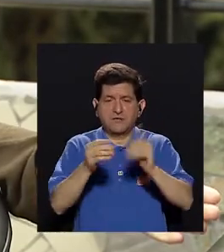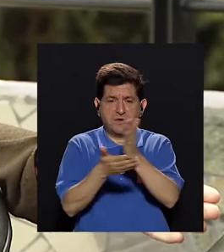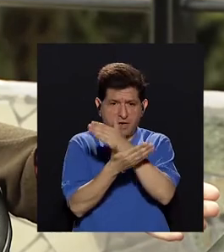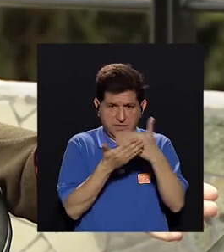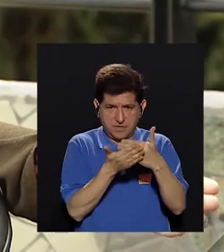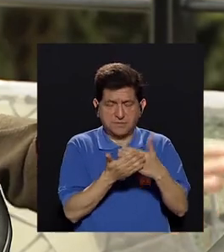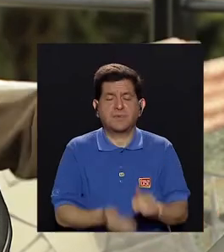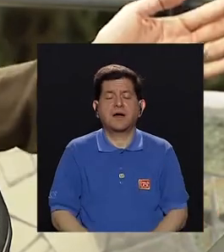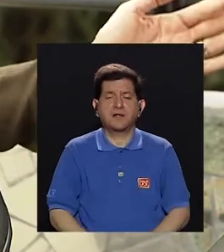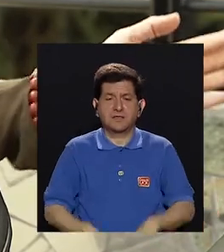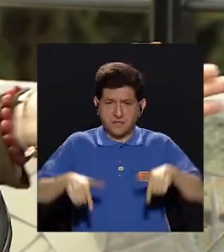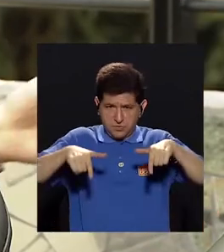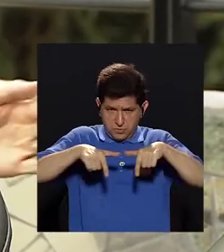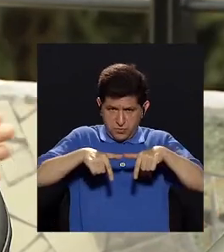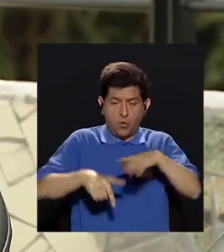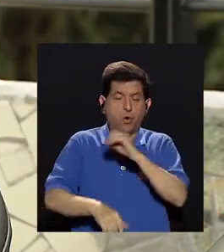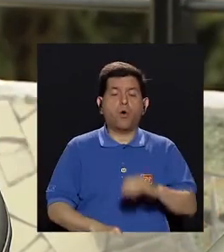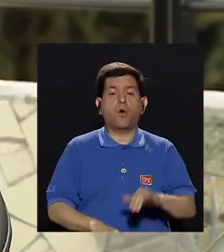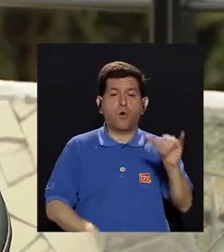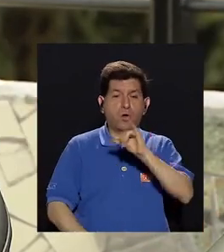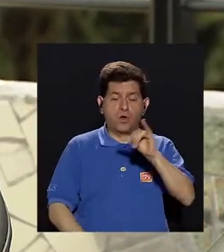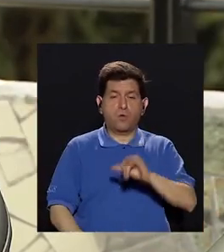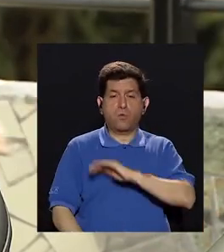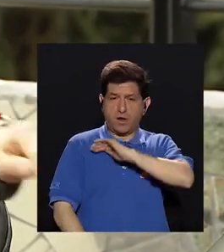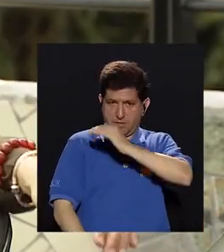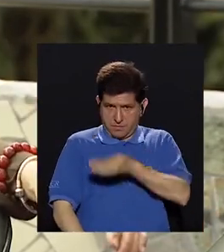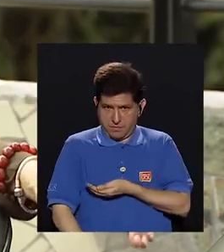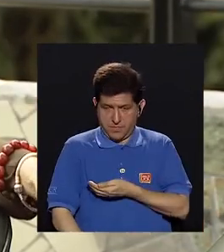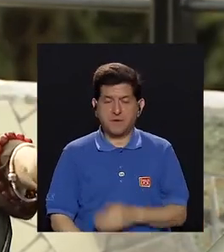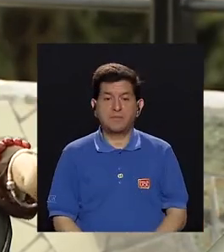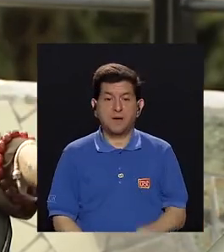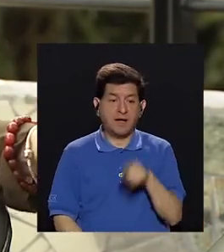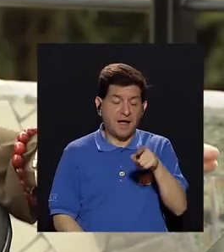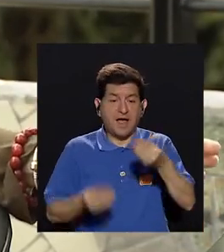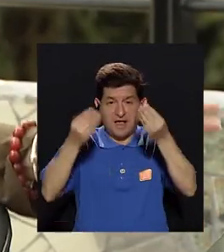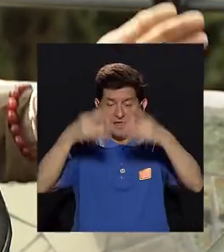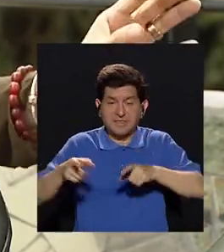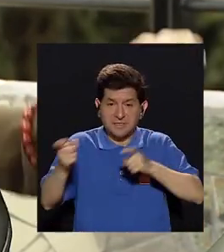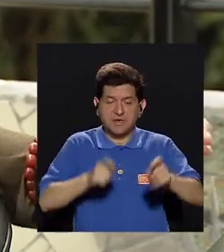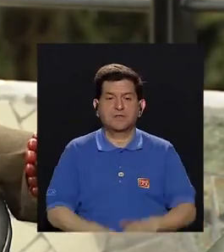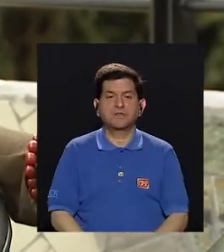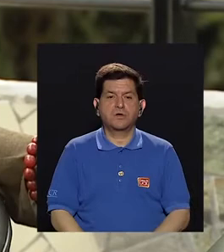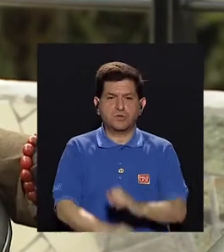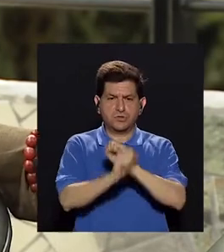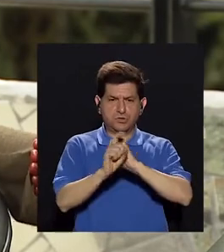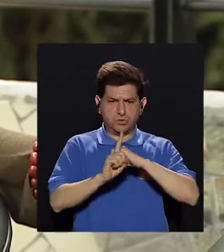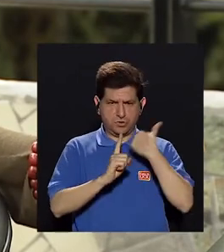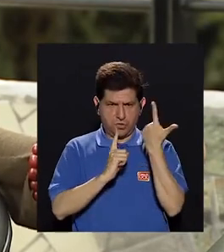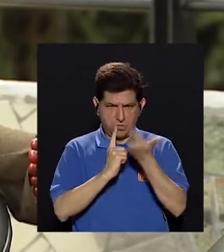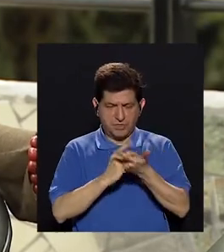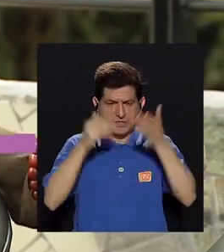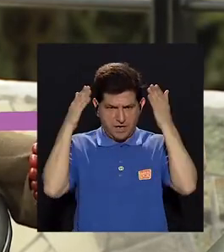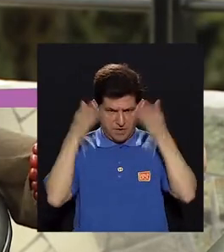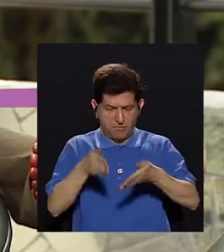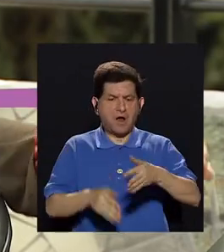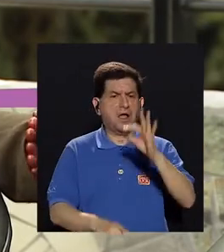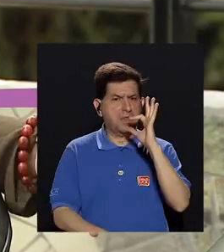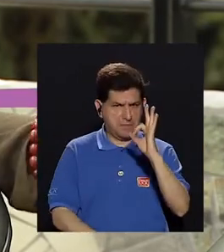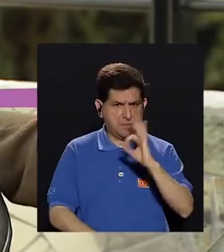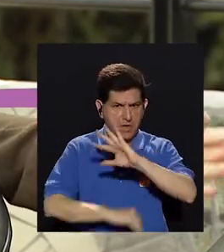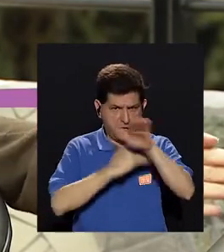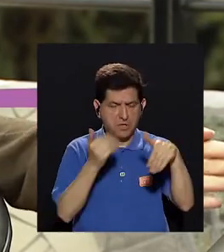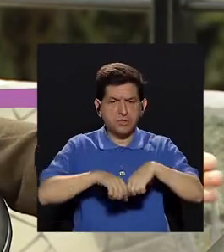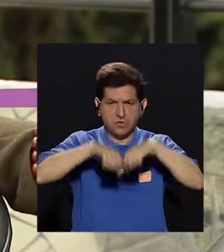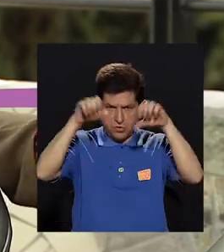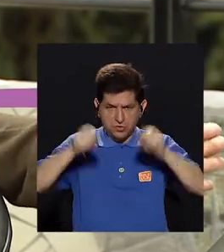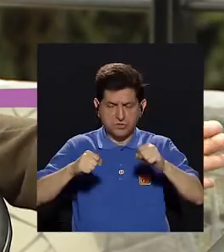mama, por ejemplo, y es porque ya perdimos ese control. Nuestra seguridad social se centra, no digo que esté mal, está muy bien, y todos nuestros